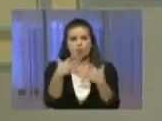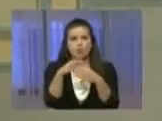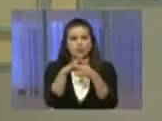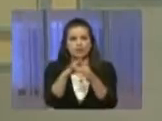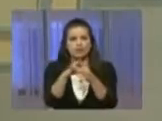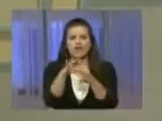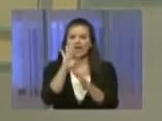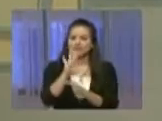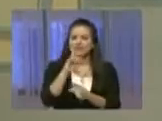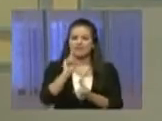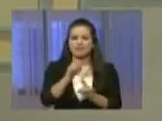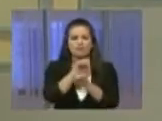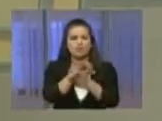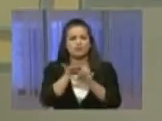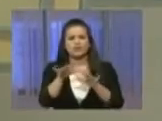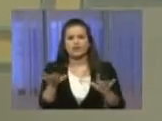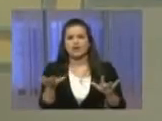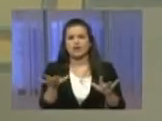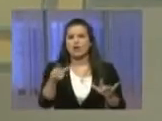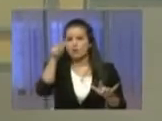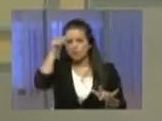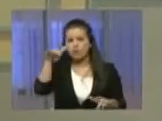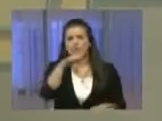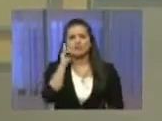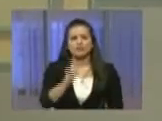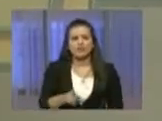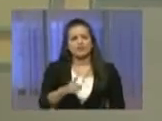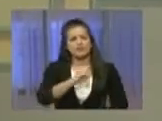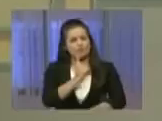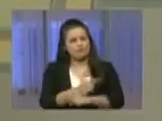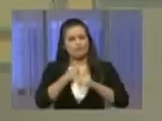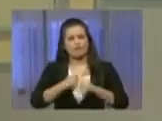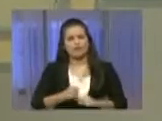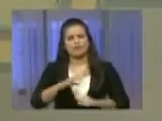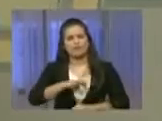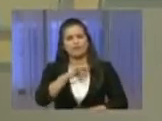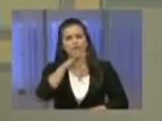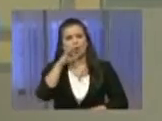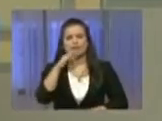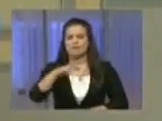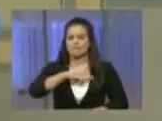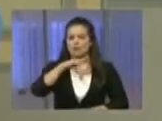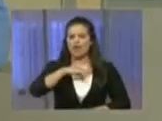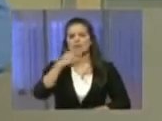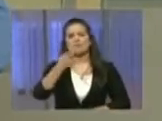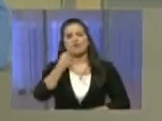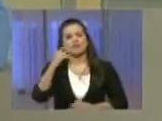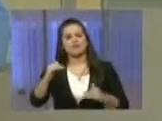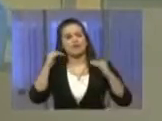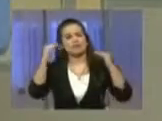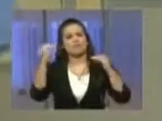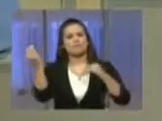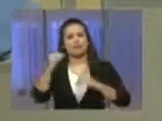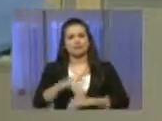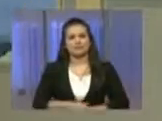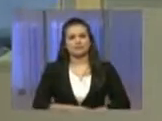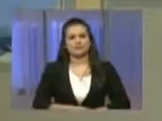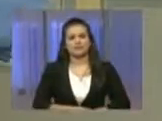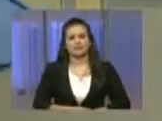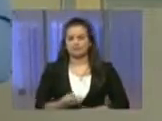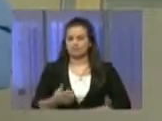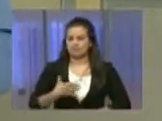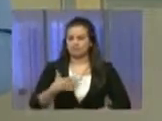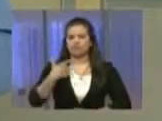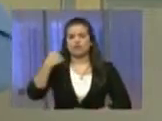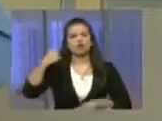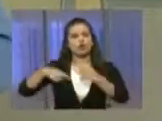multiplicarlo un pueblo debe multiplicar sus fuerzas espirituales Morales política y acostumbrarse todos los